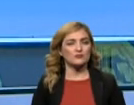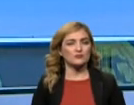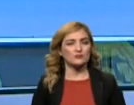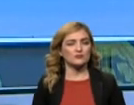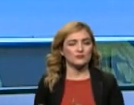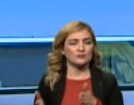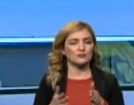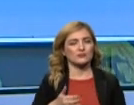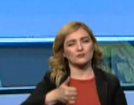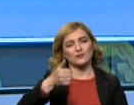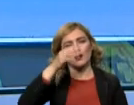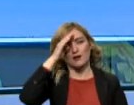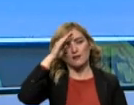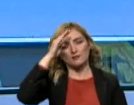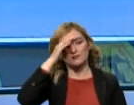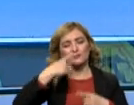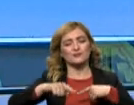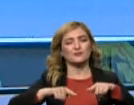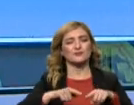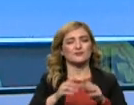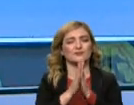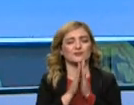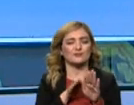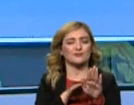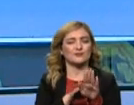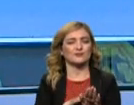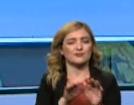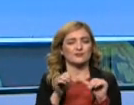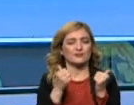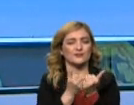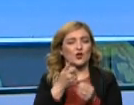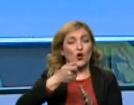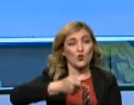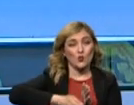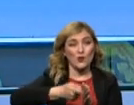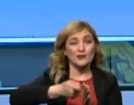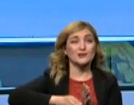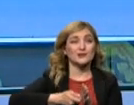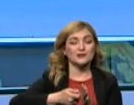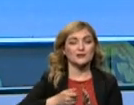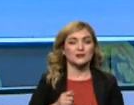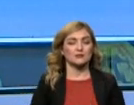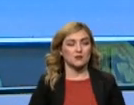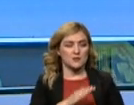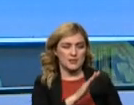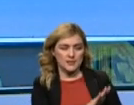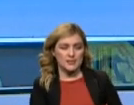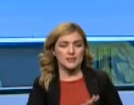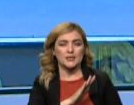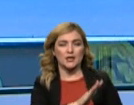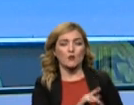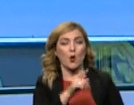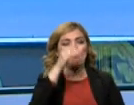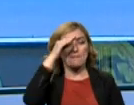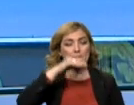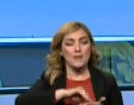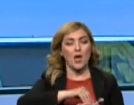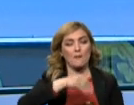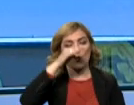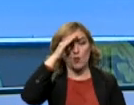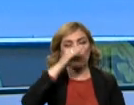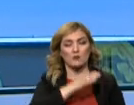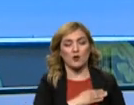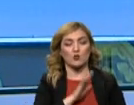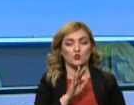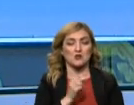El alto mando policial pide respaldo a la Asamblea y a los jueces ante amenazas recibidas a uno de sus miembros por